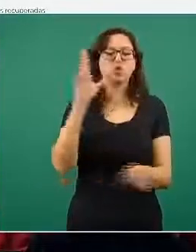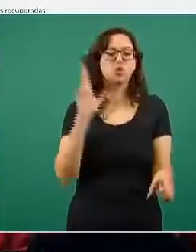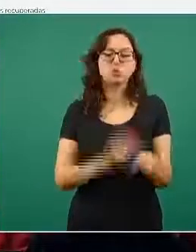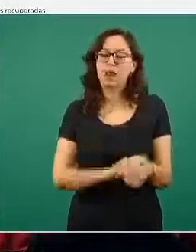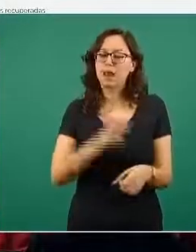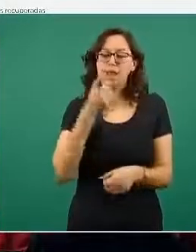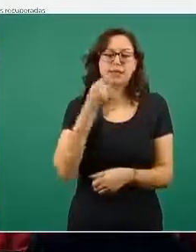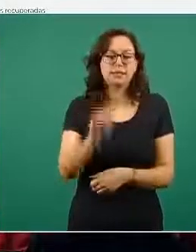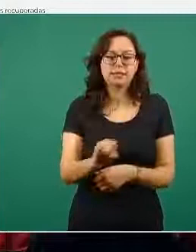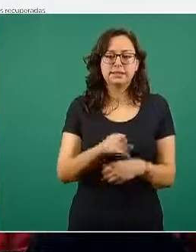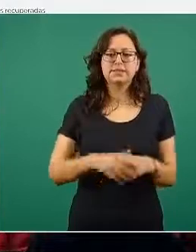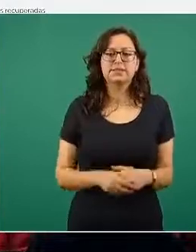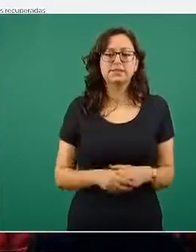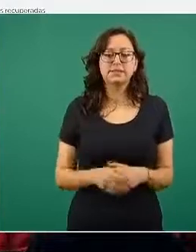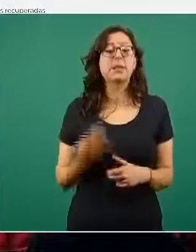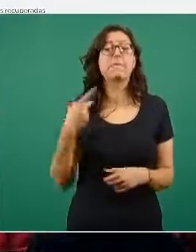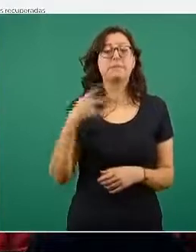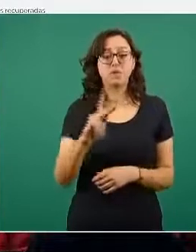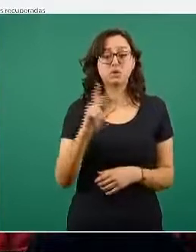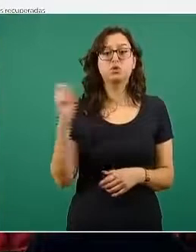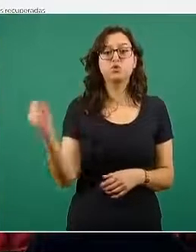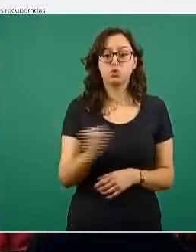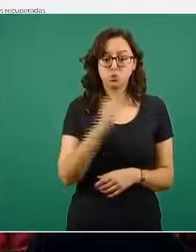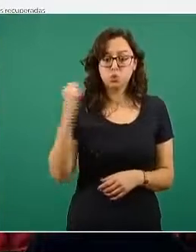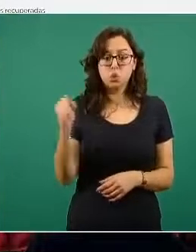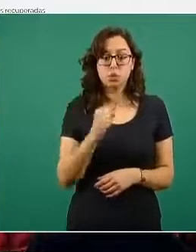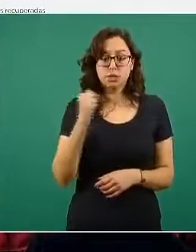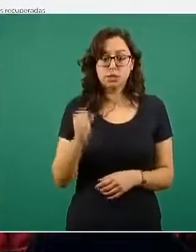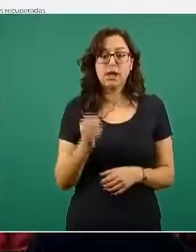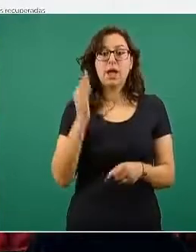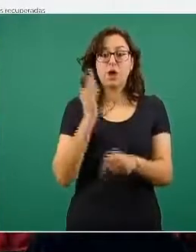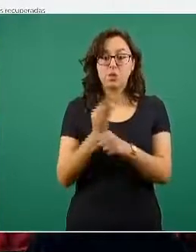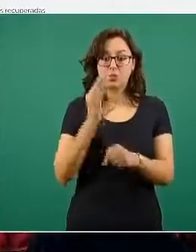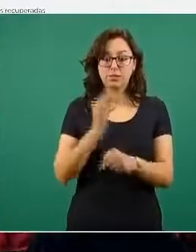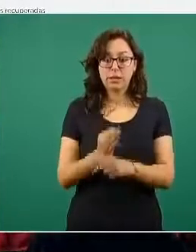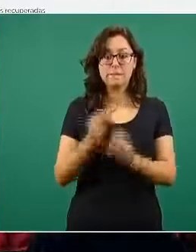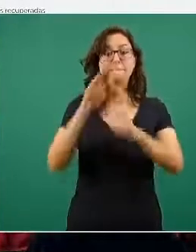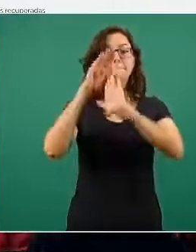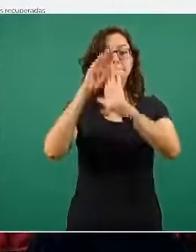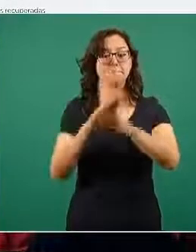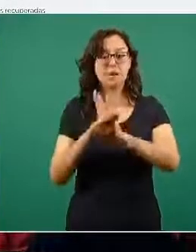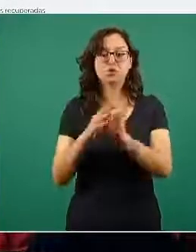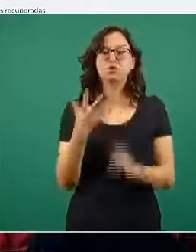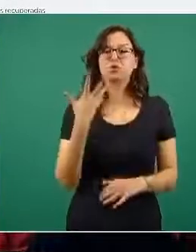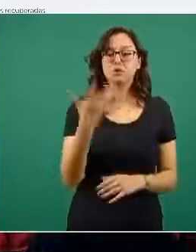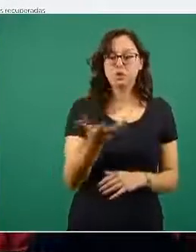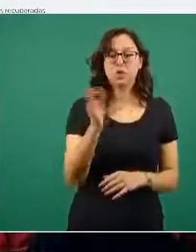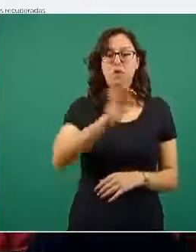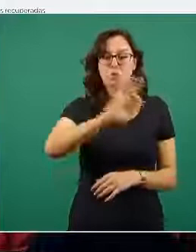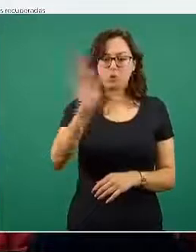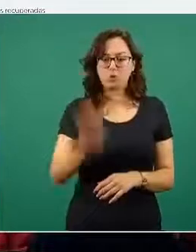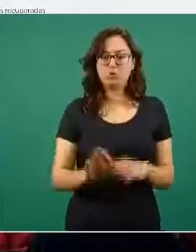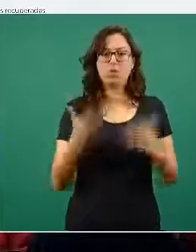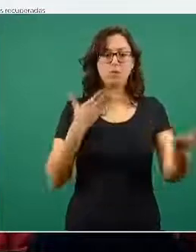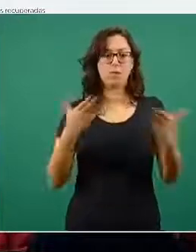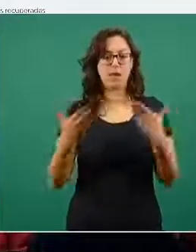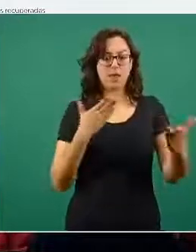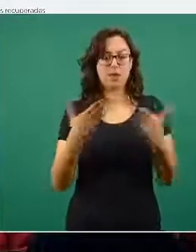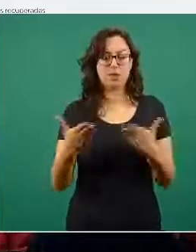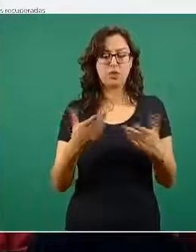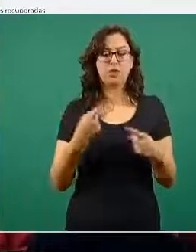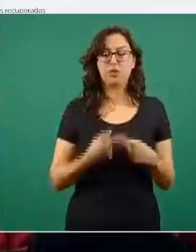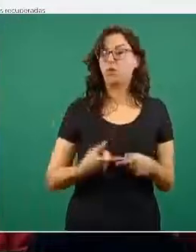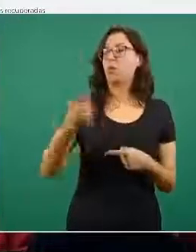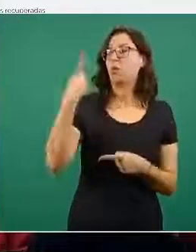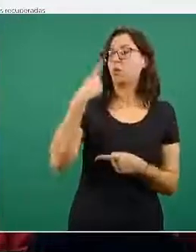que va creciendo. Afortunadamente, estamos ahorita con un descenso del 5% con respecto a lo